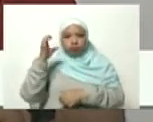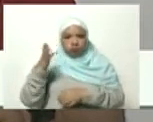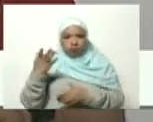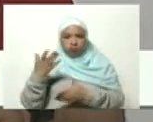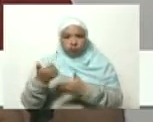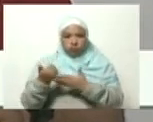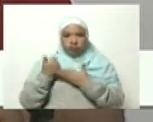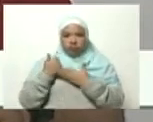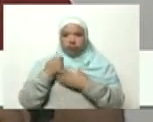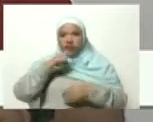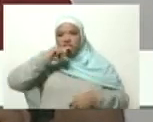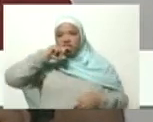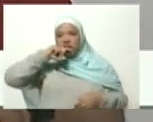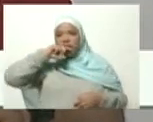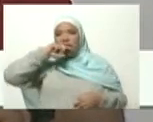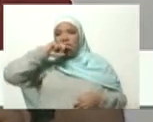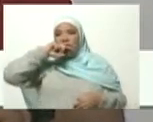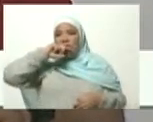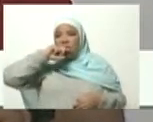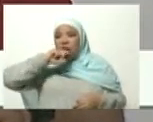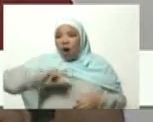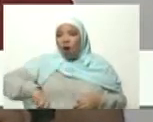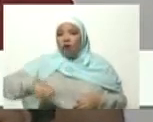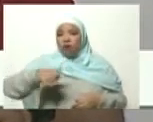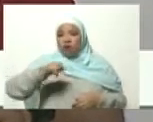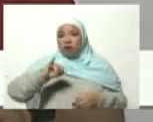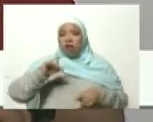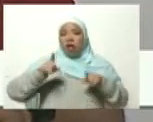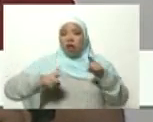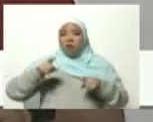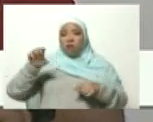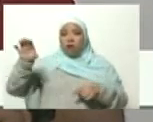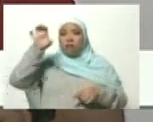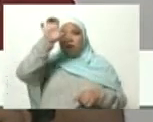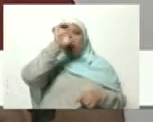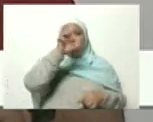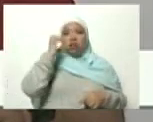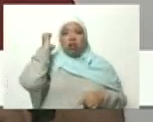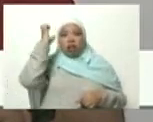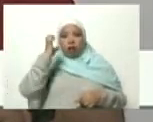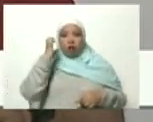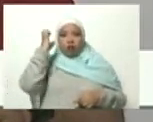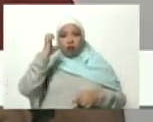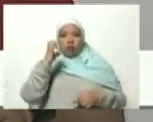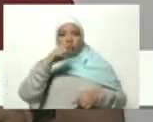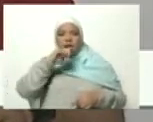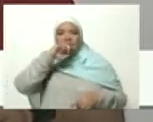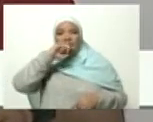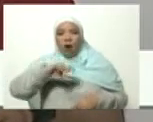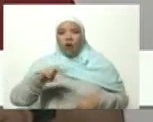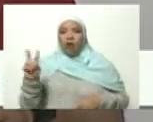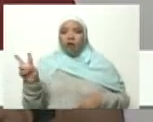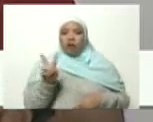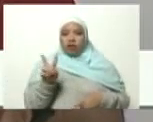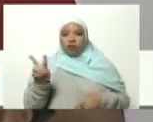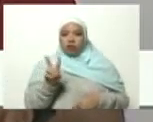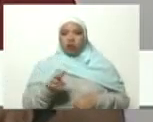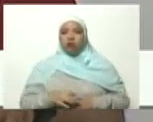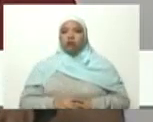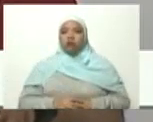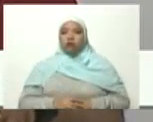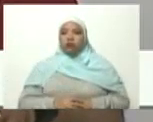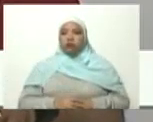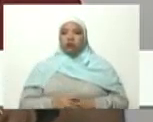Es el odio imperial contra este país. Sepamos contra quién nos estamos enfrentando. Por eso es que